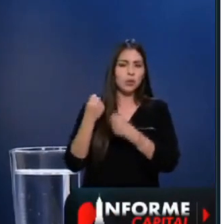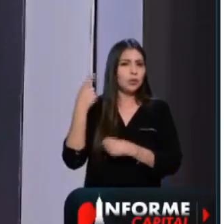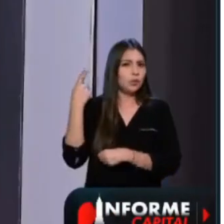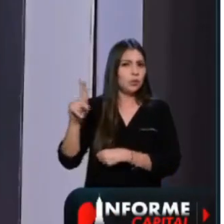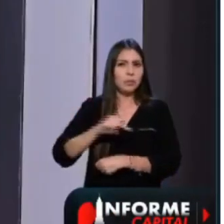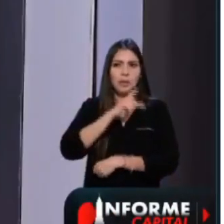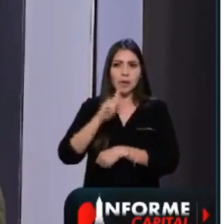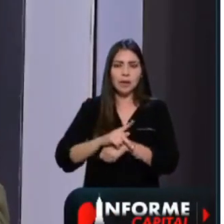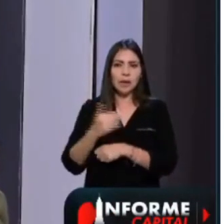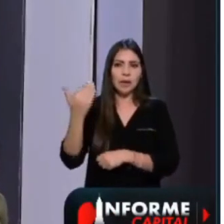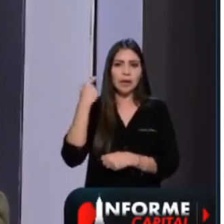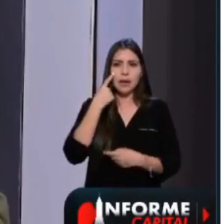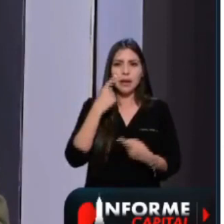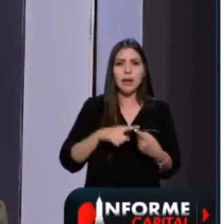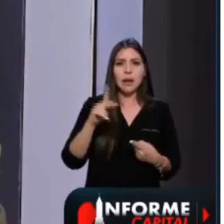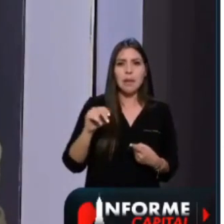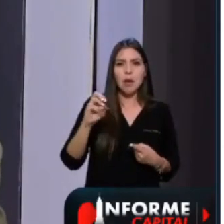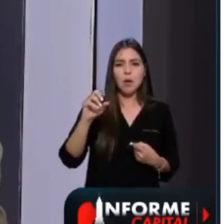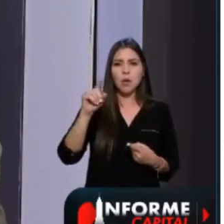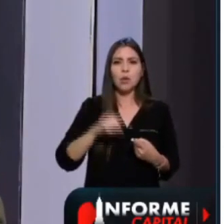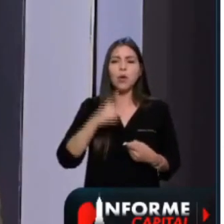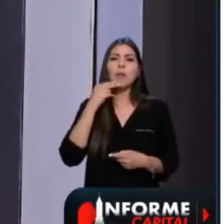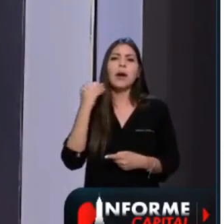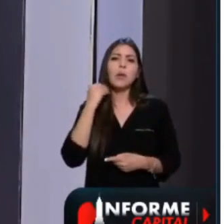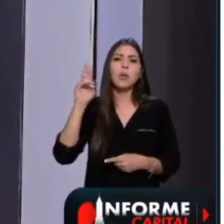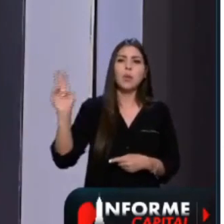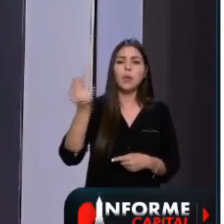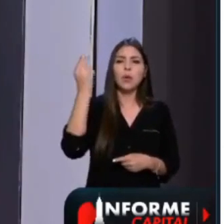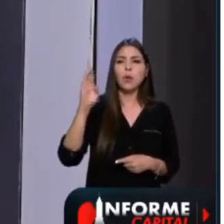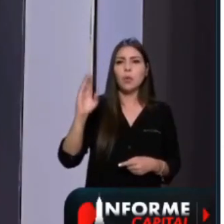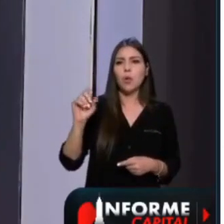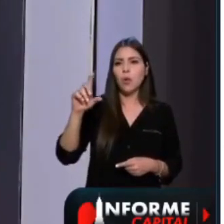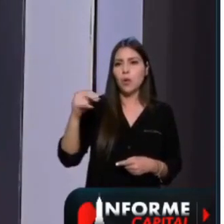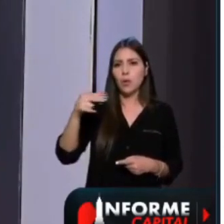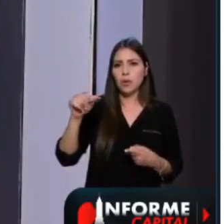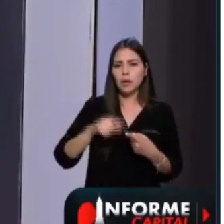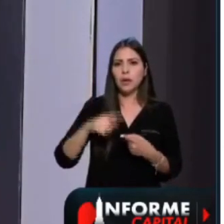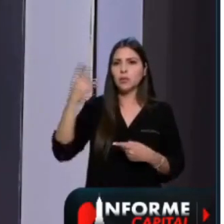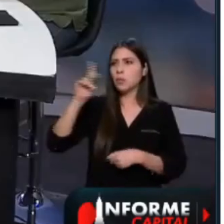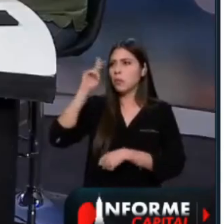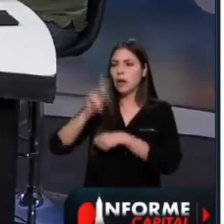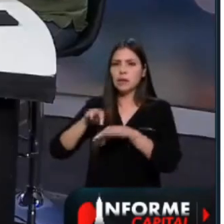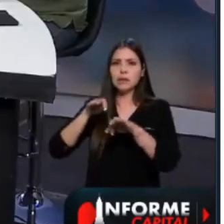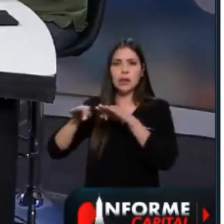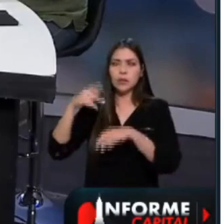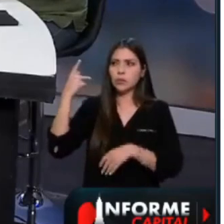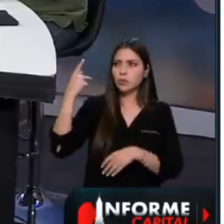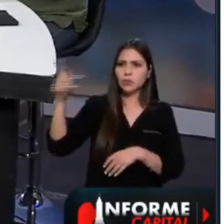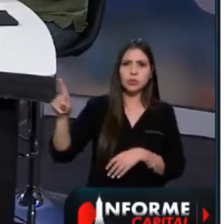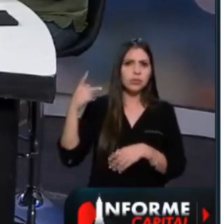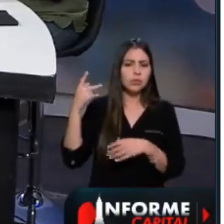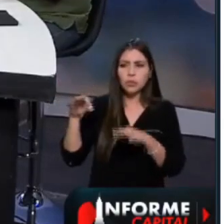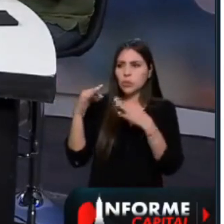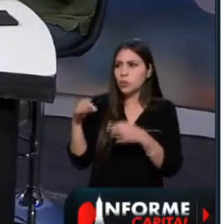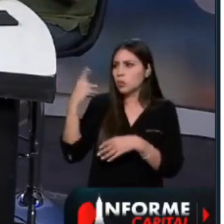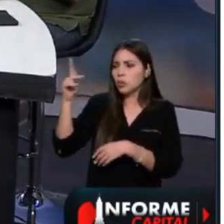Paolo Salerno, abogado de la Universidad de Bolonia, que trabaja para su país. Así es. Es profundamente nacionalista,